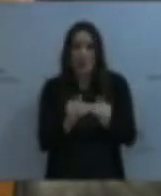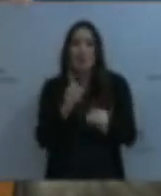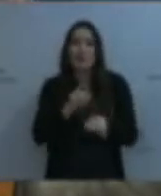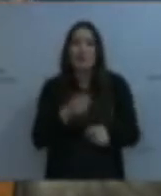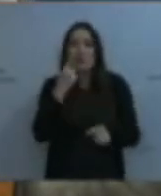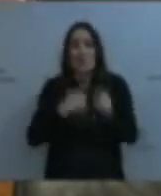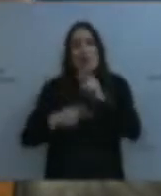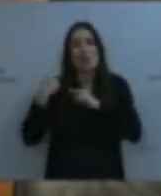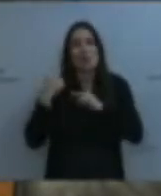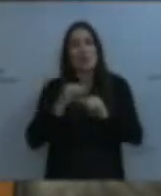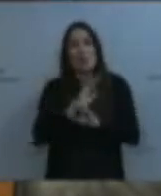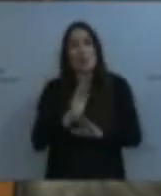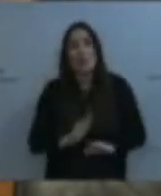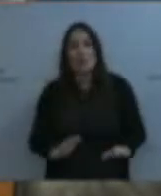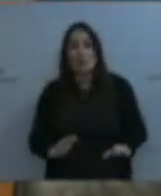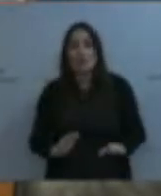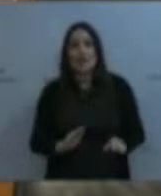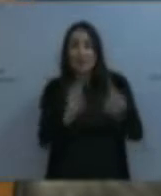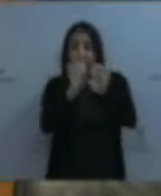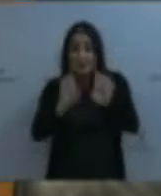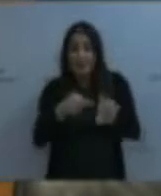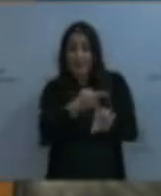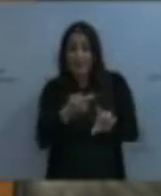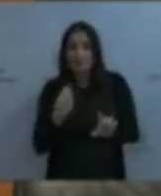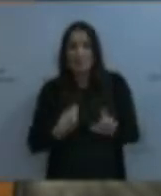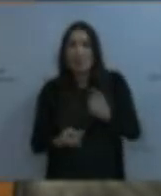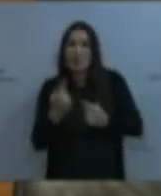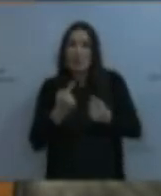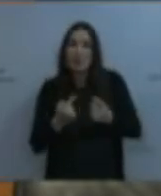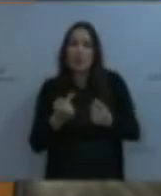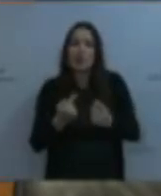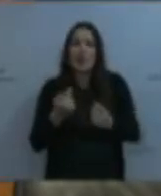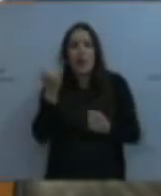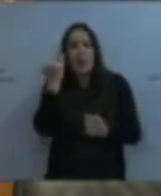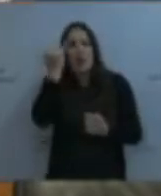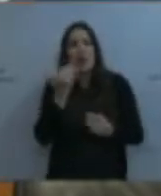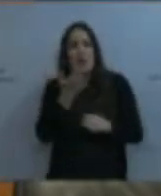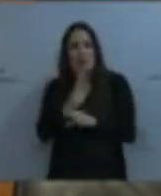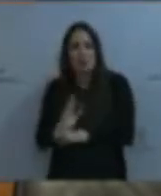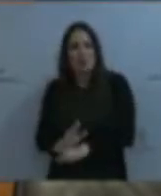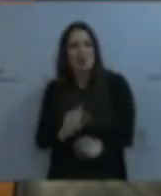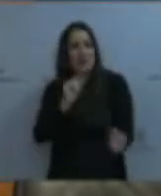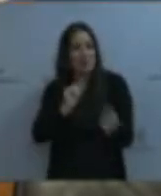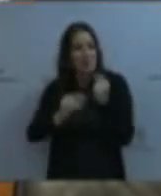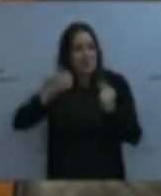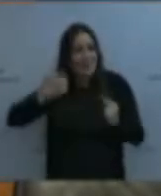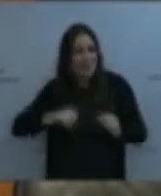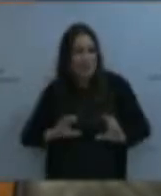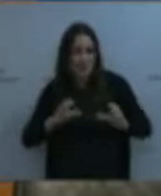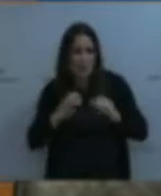año pasado, alguna de estas entidades ya hizo aportaciones que fueron discutidas en una reunión a la que